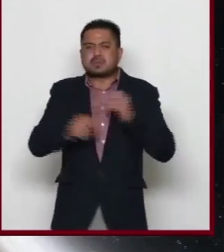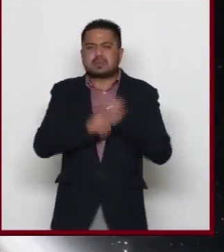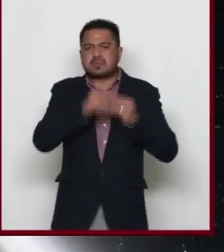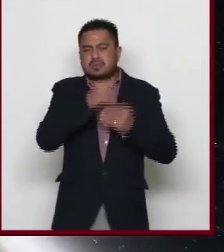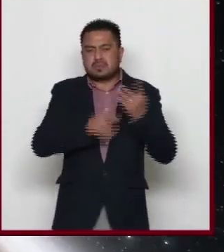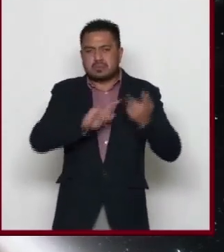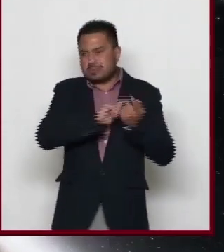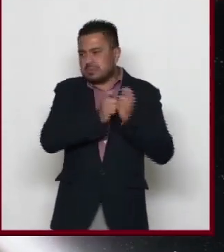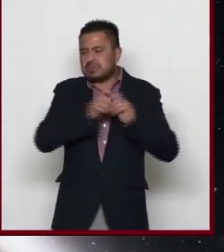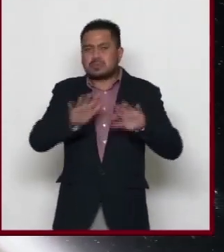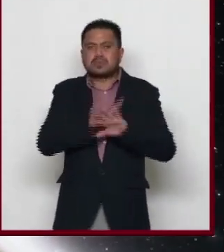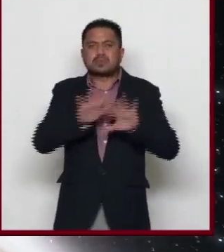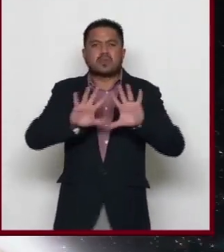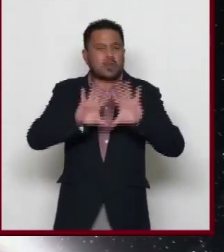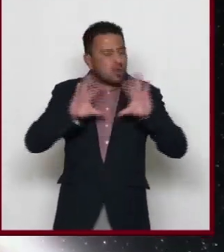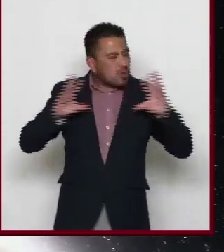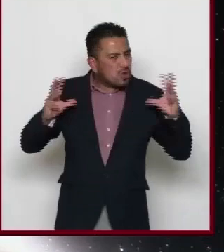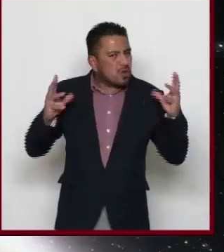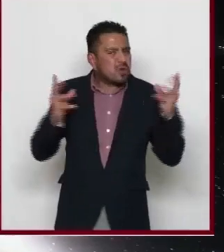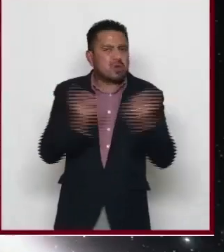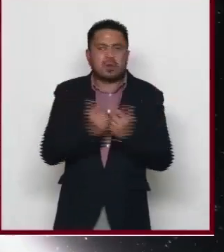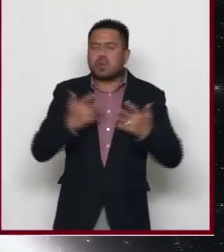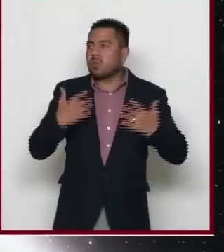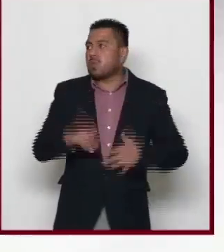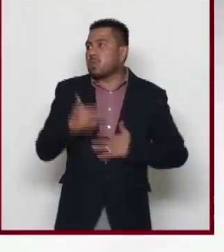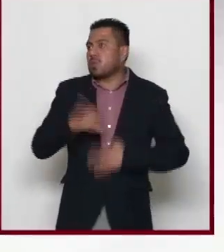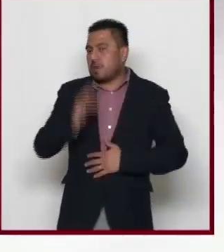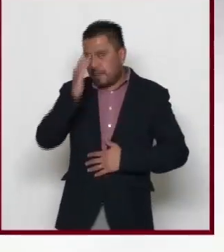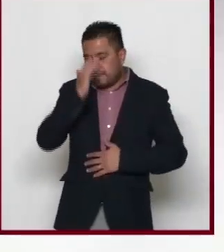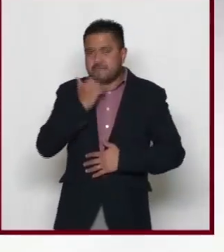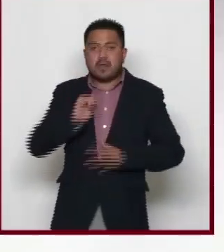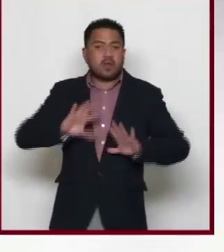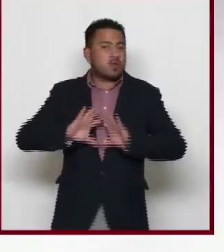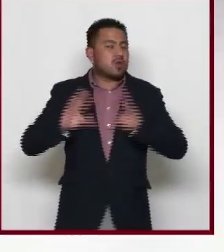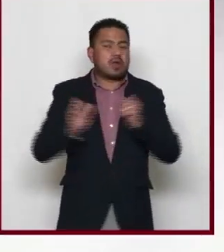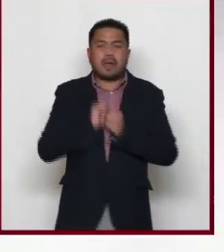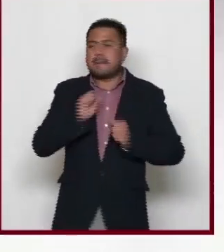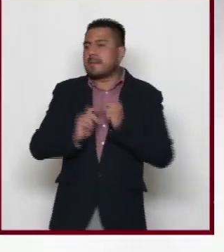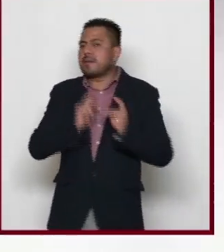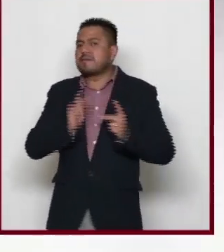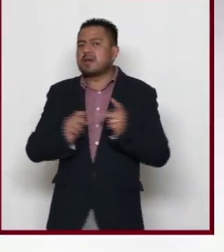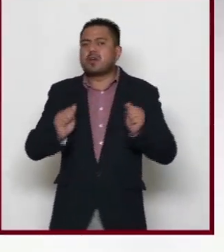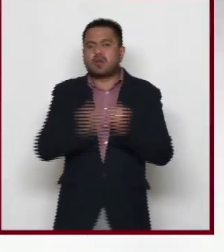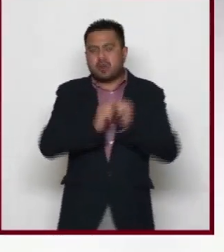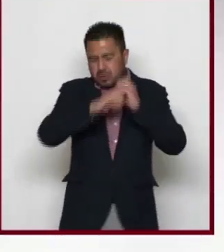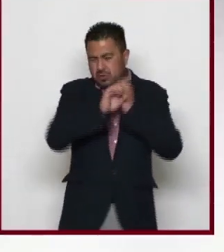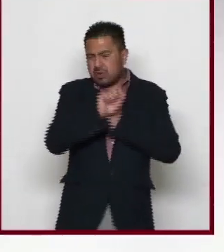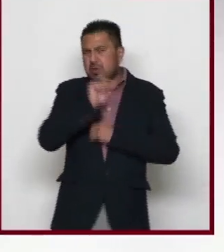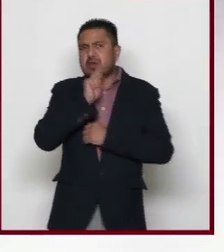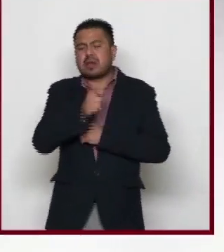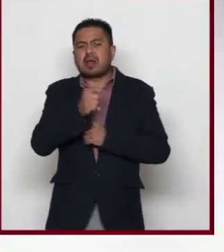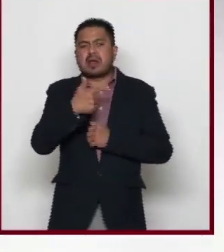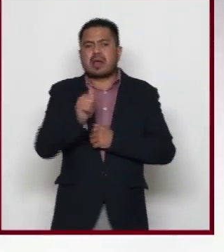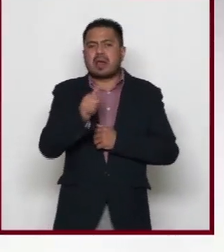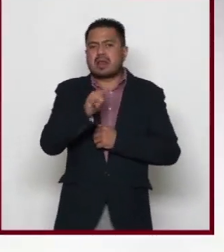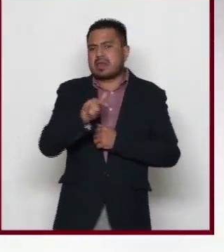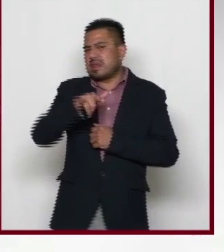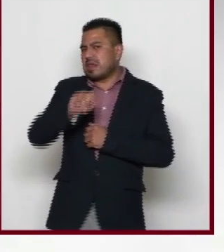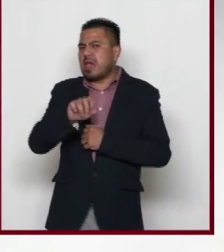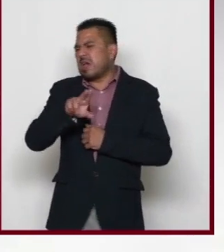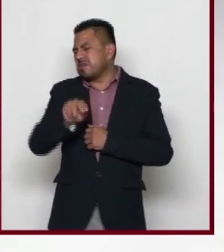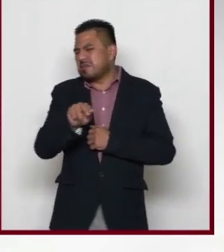otros, convirtiéndose en toda una celebridad. Pero no todo era perfecto con el telescopio refractor de